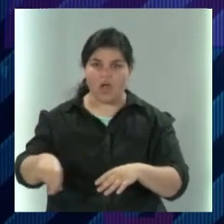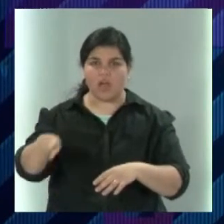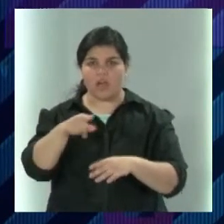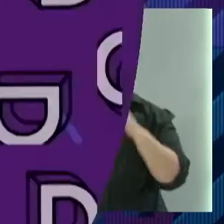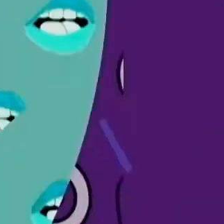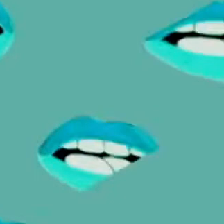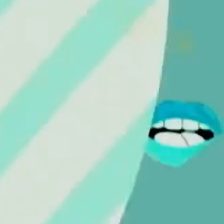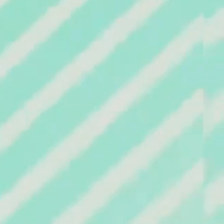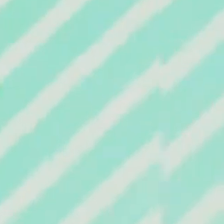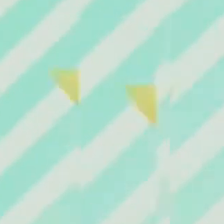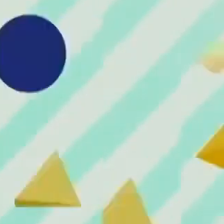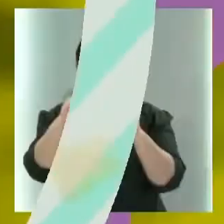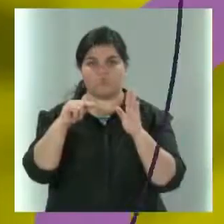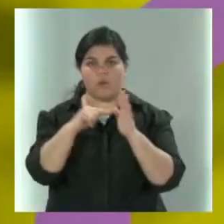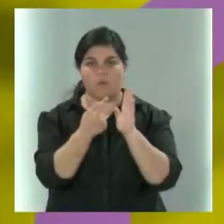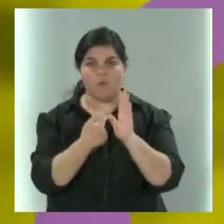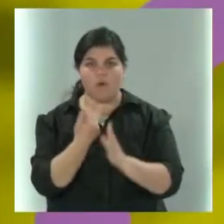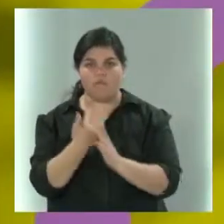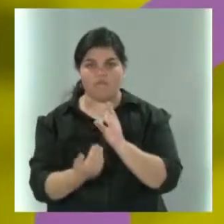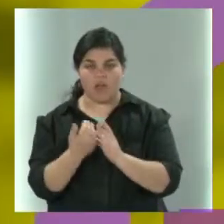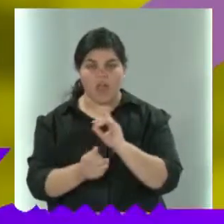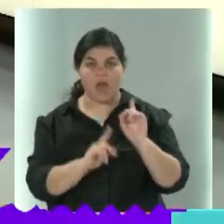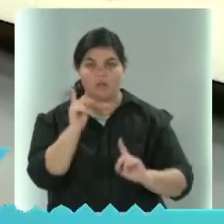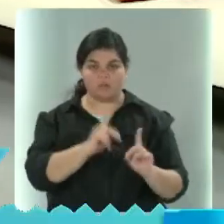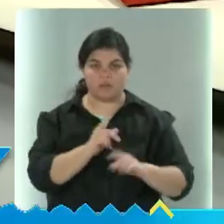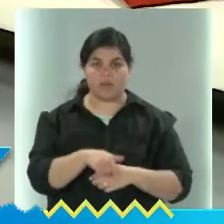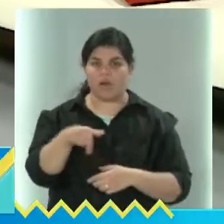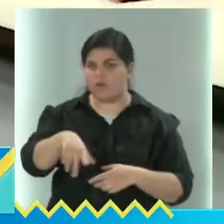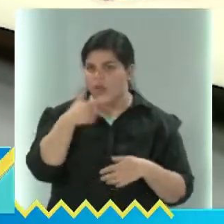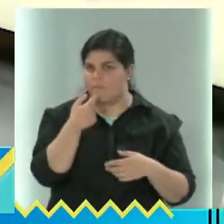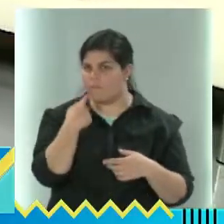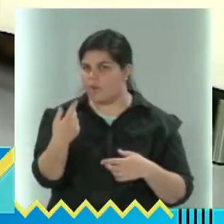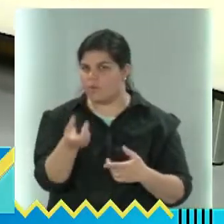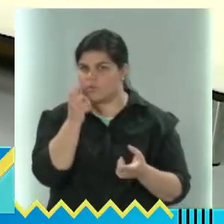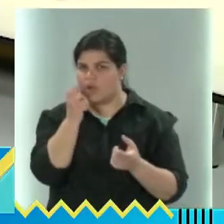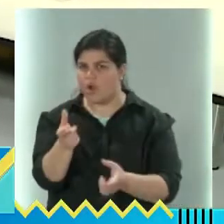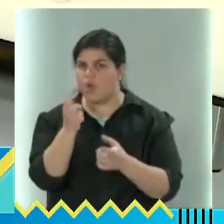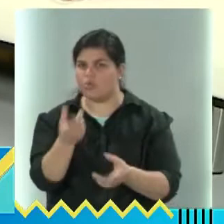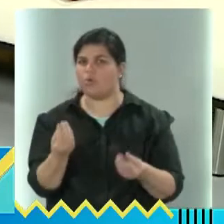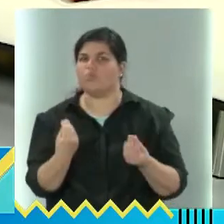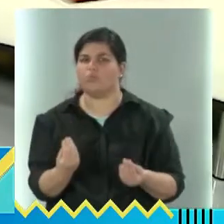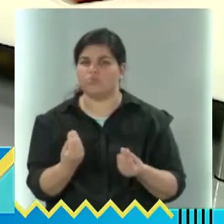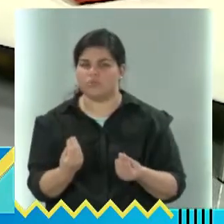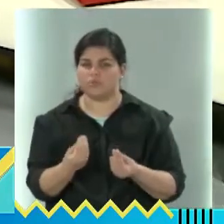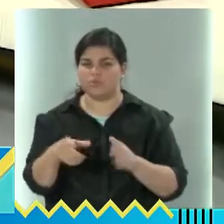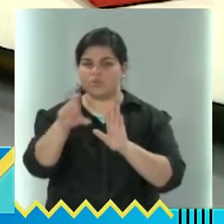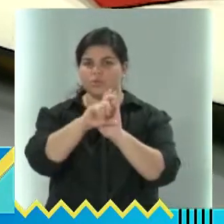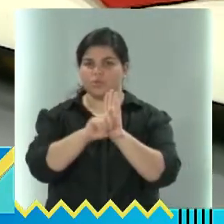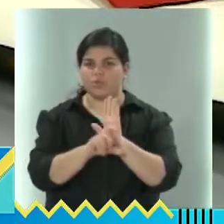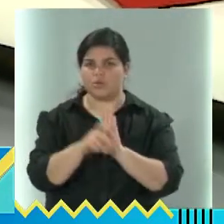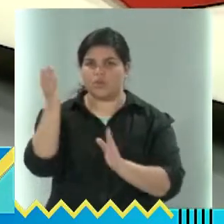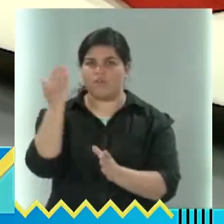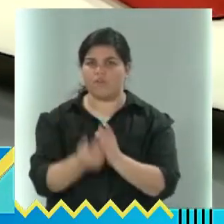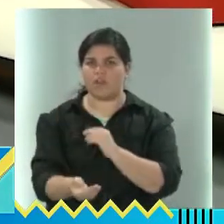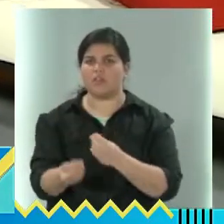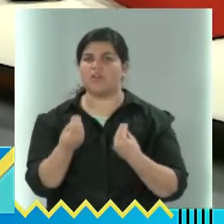también que se contemplan. Y la pregunta ahora es, bueno, ¿cómo se va a controlar? ¿Cómo se va a poner en ejercicio este Código de Faltas una vez que